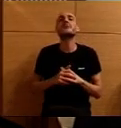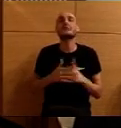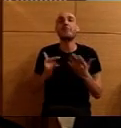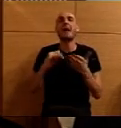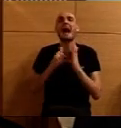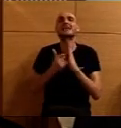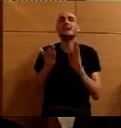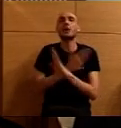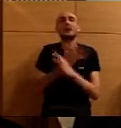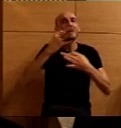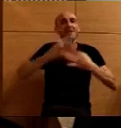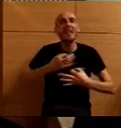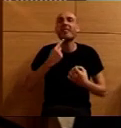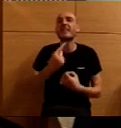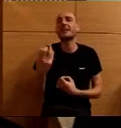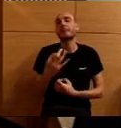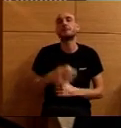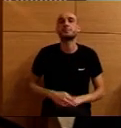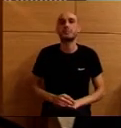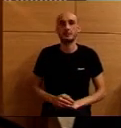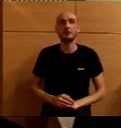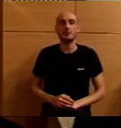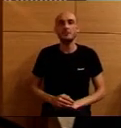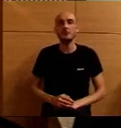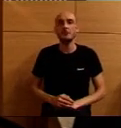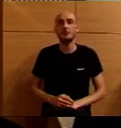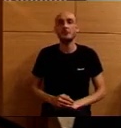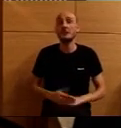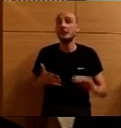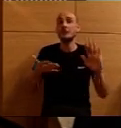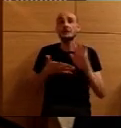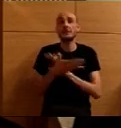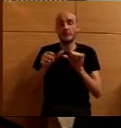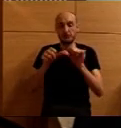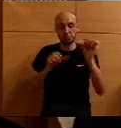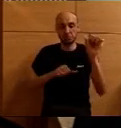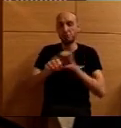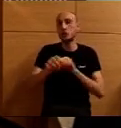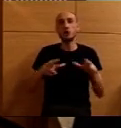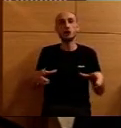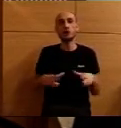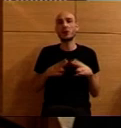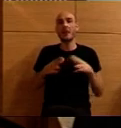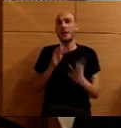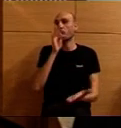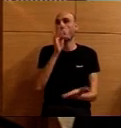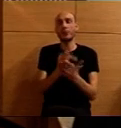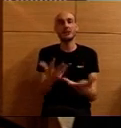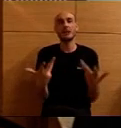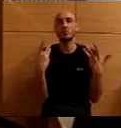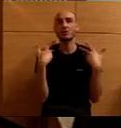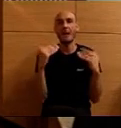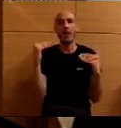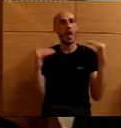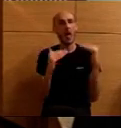de ley. El anteproyecto de ley constituye un punto de partida socialmente comprometido, responsable, equilibrado,